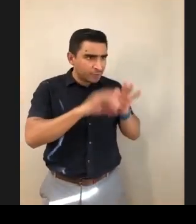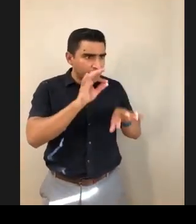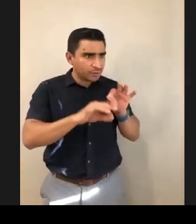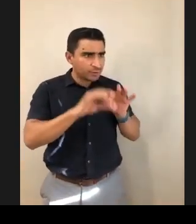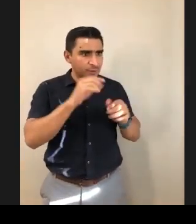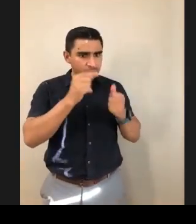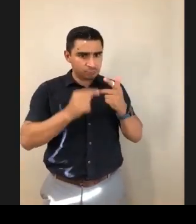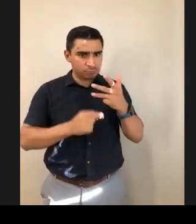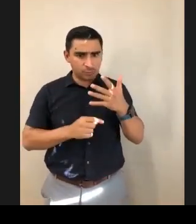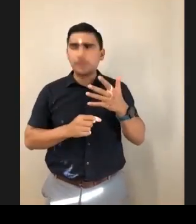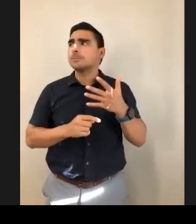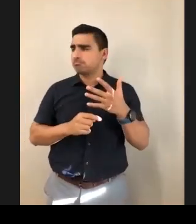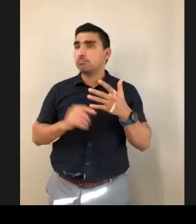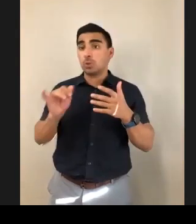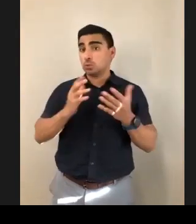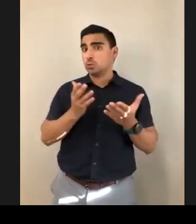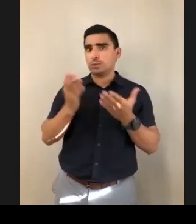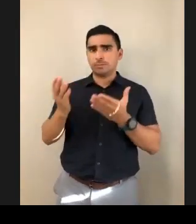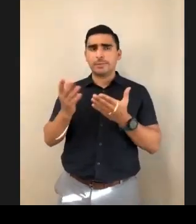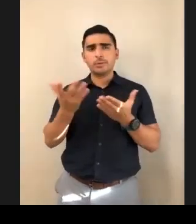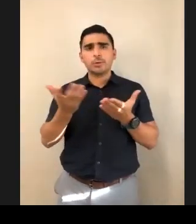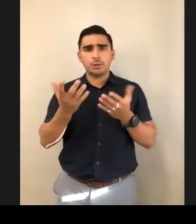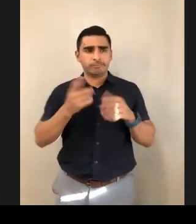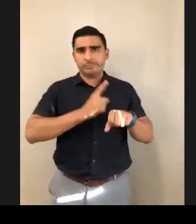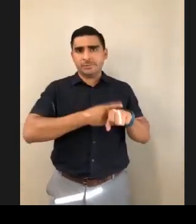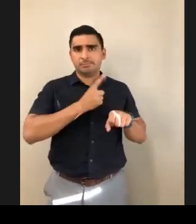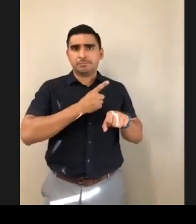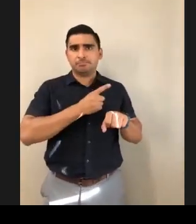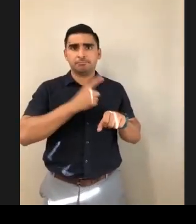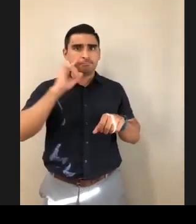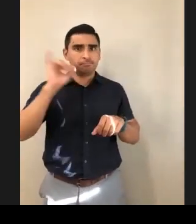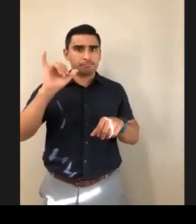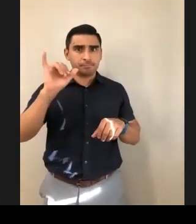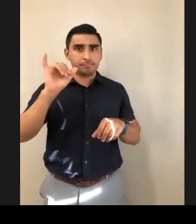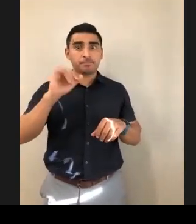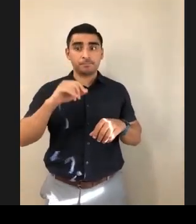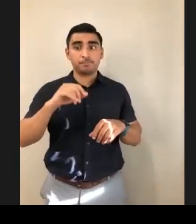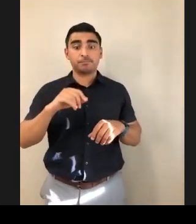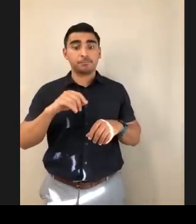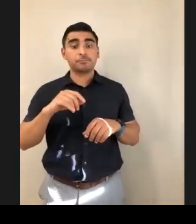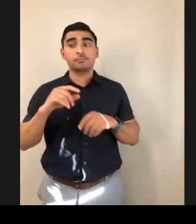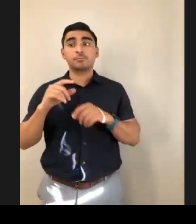conducta negativa y hacer recomendaciones sobre de disciplina,